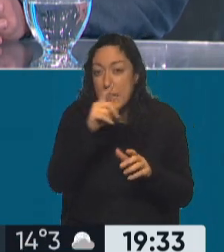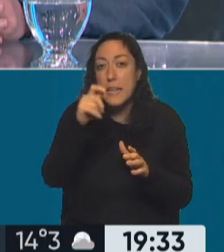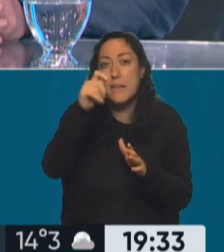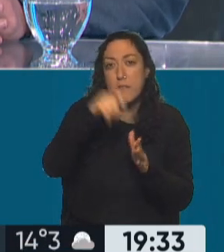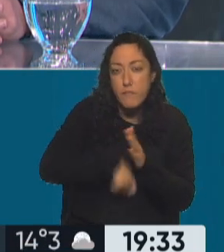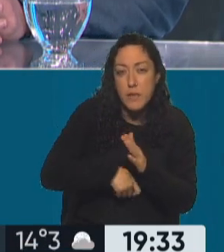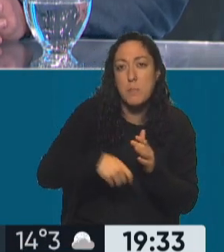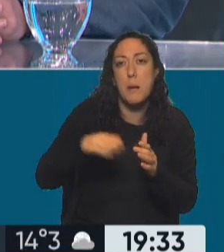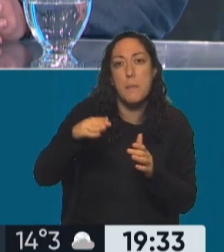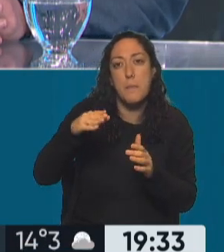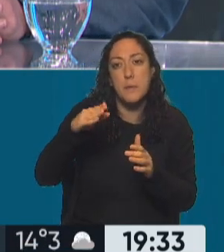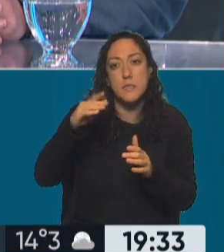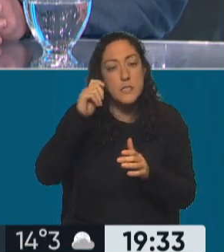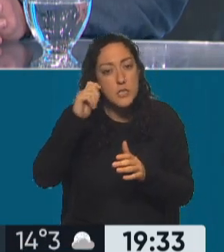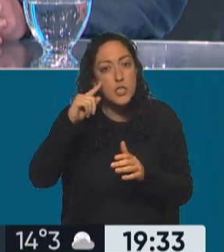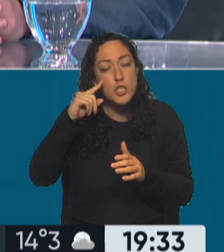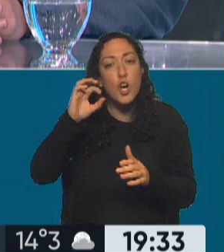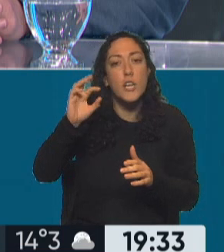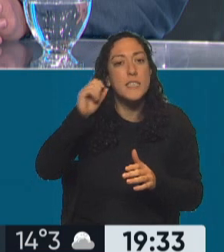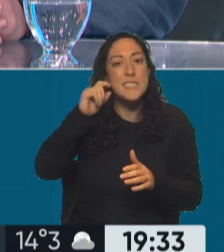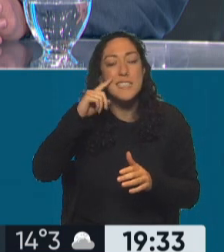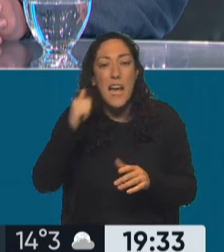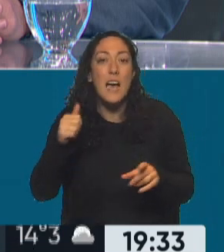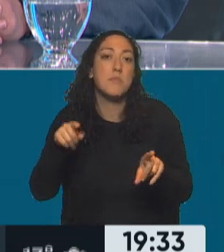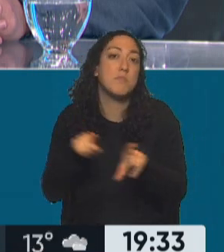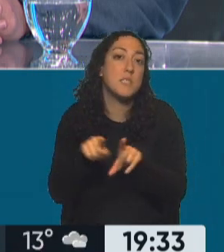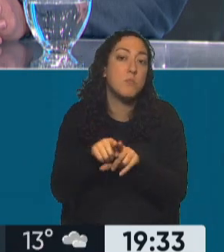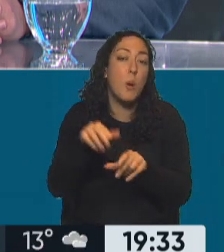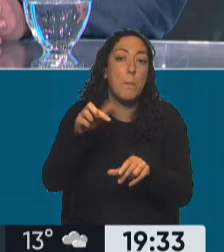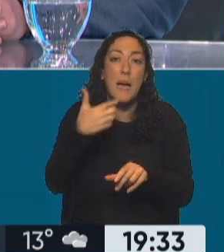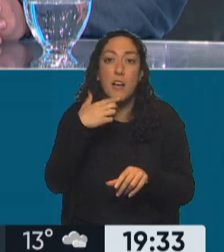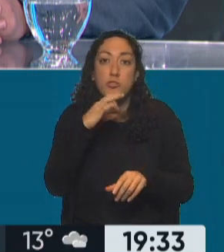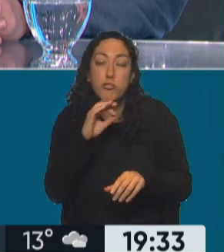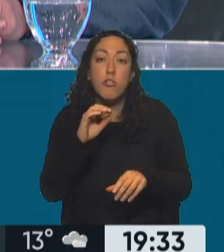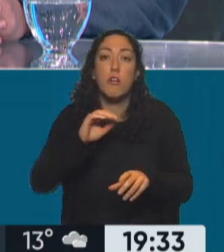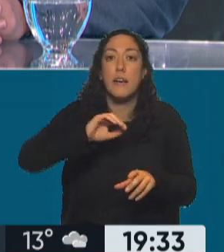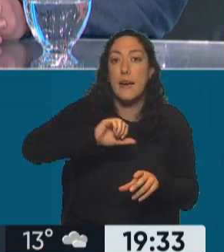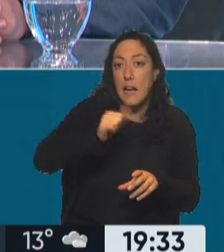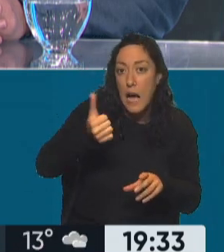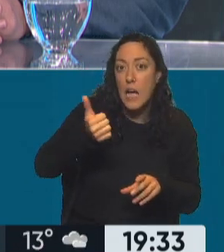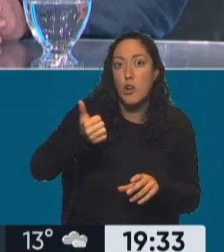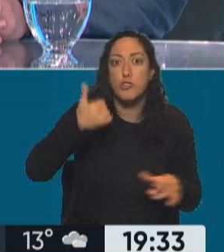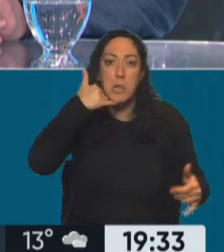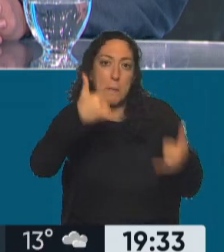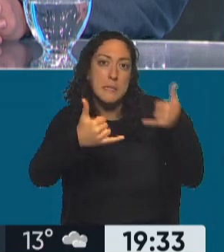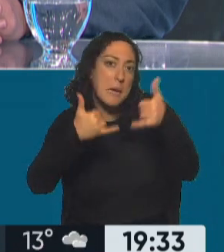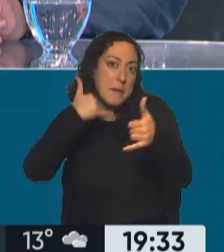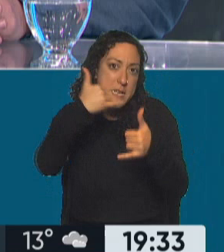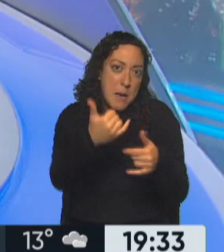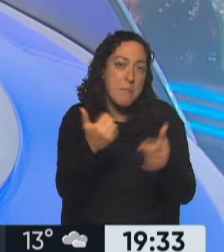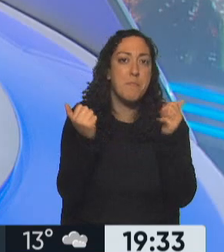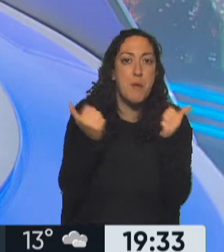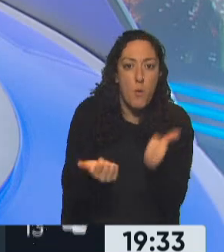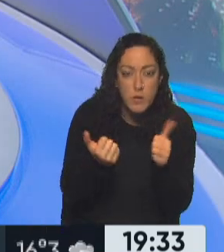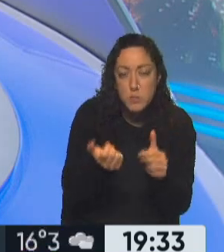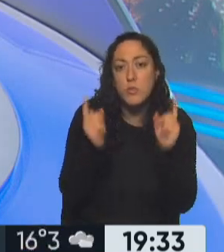fueron casualidad las felicitaciones, ¿no?, que recibió después de ganar las elecciones PASO por esos espacios. Y comparte jefe de campaña con Katz, con Bolsonaro o